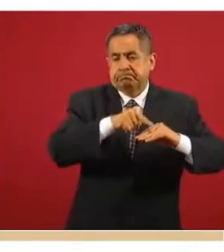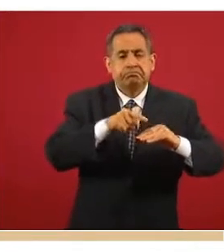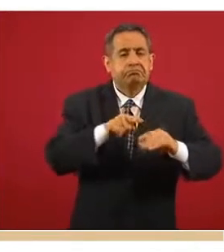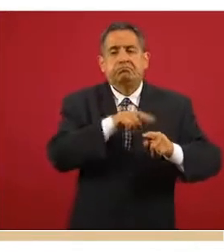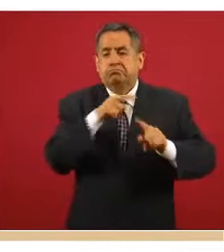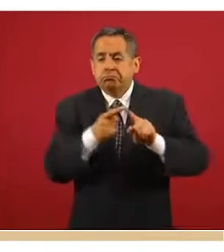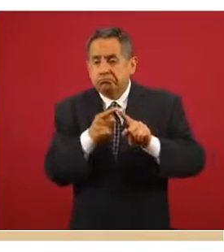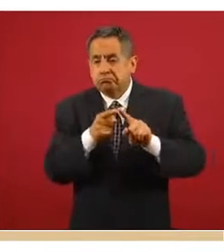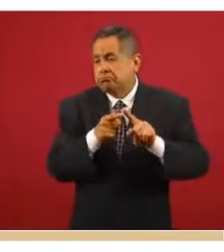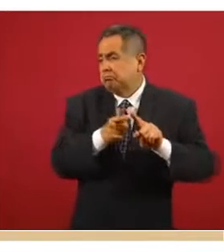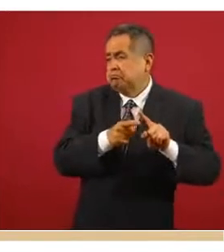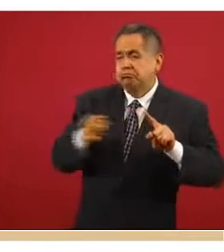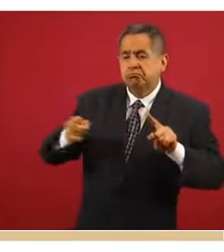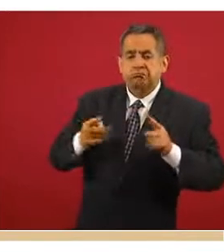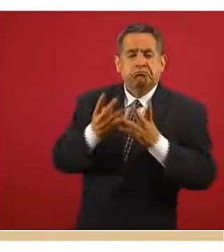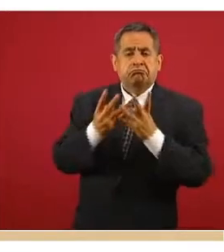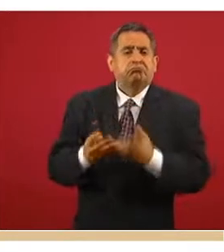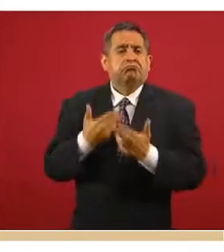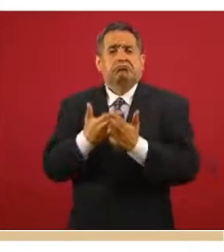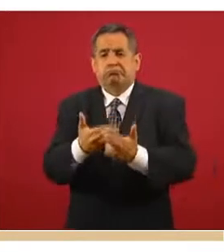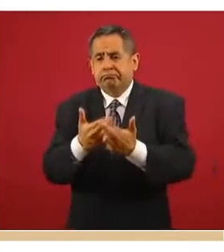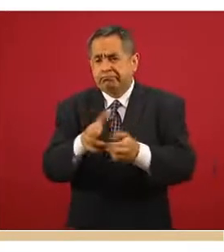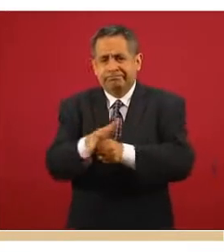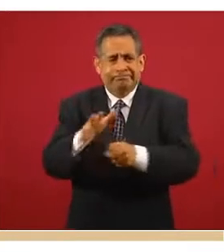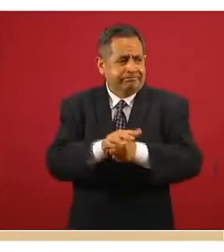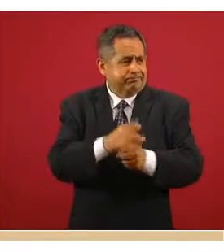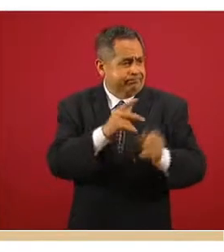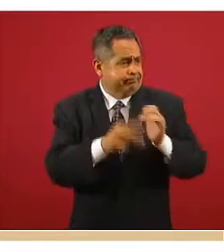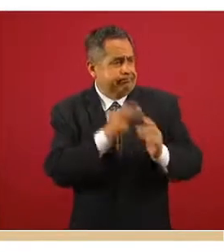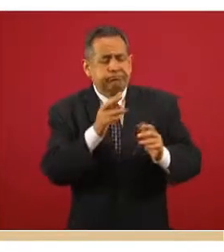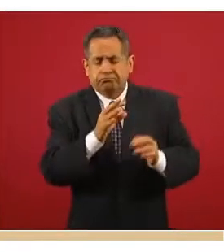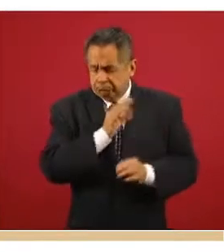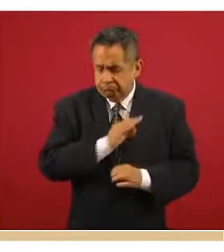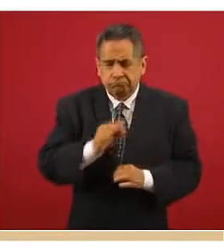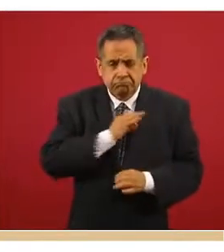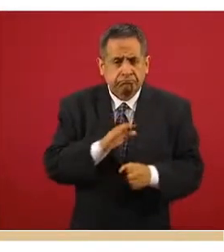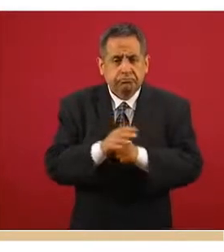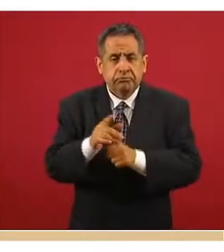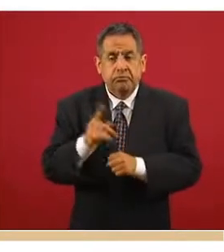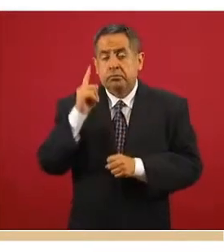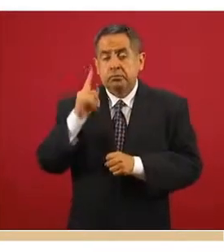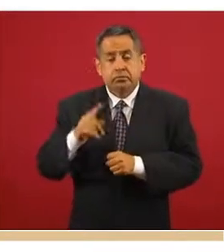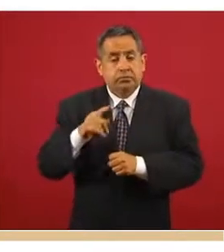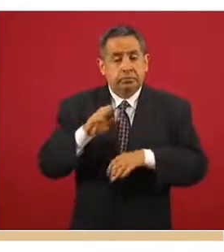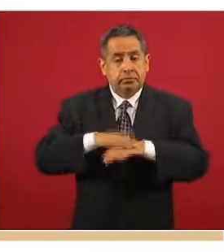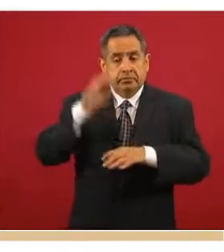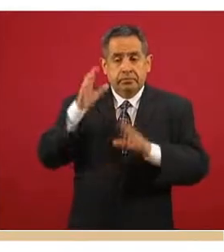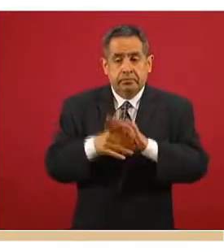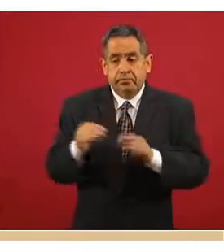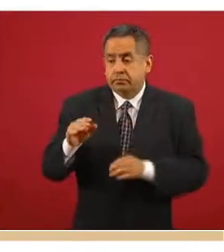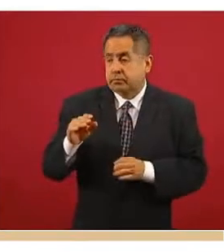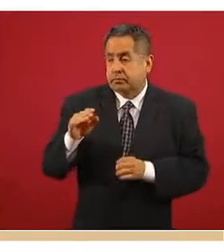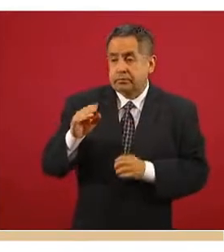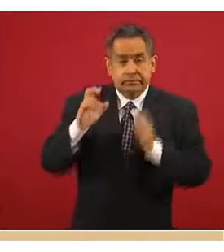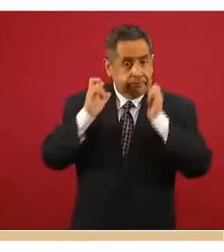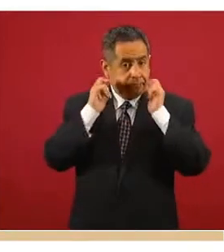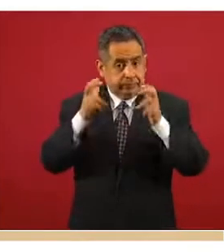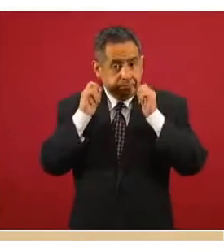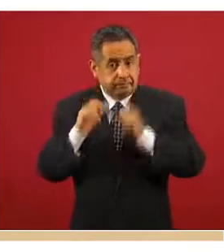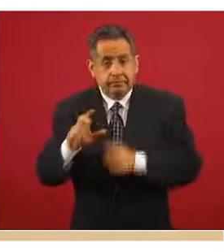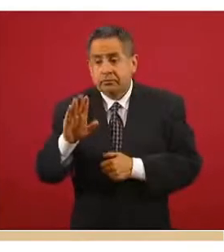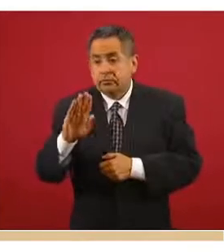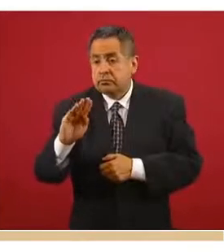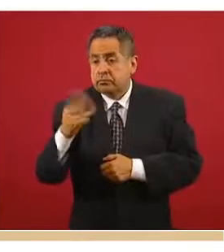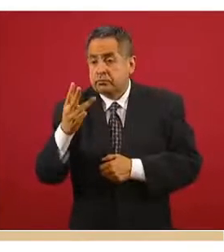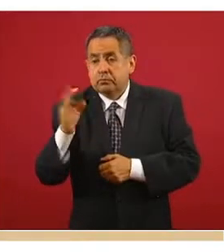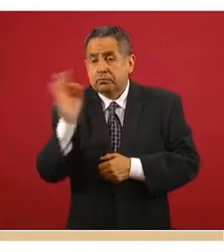demás tienen enorme disponibilidad. El caso extremo es Chiapas con 93% de